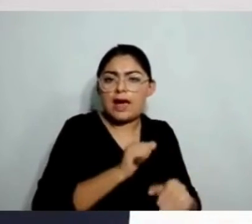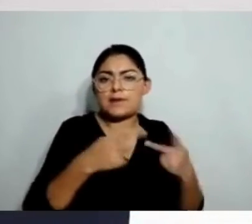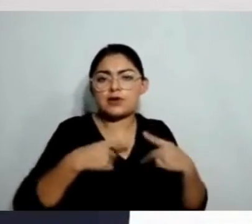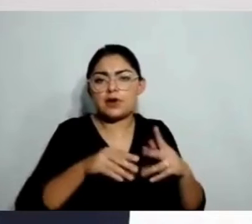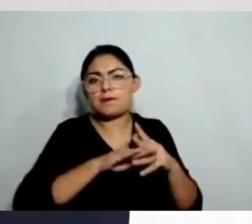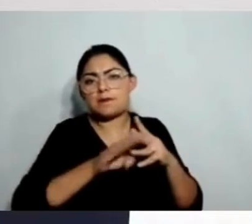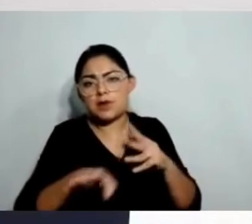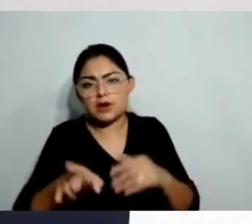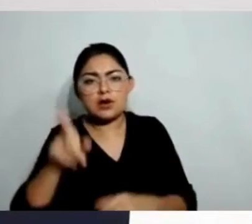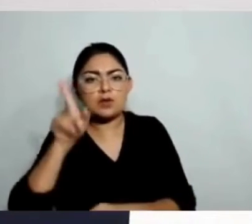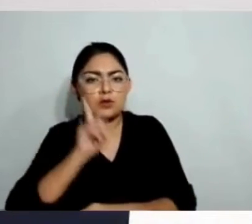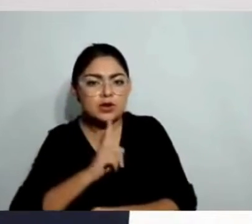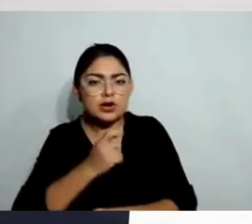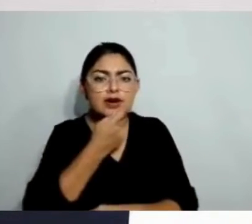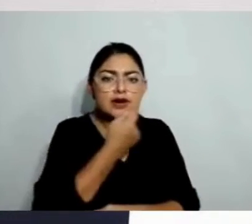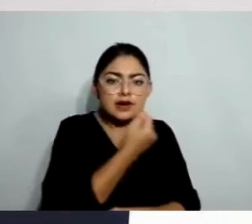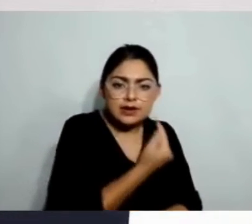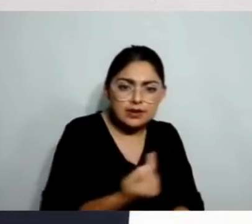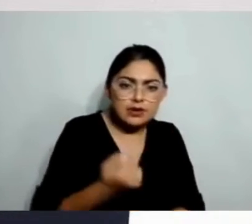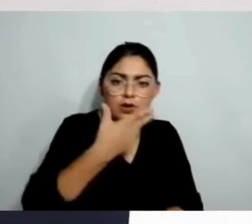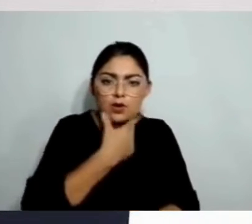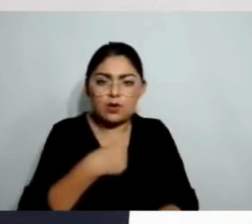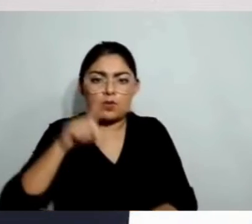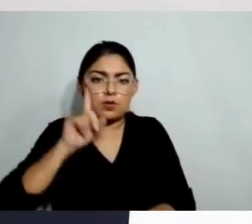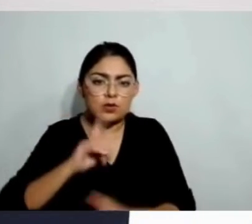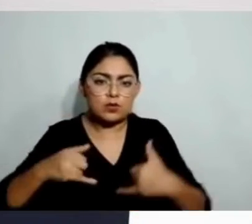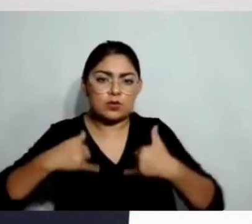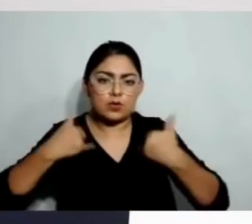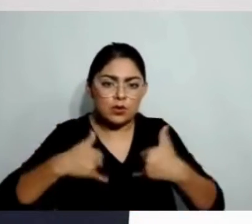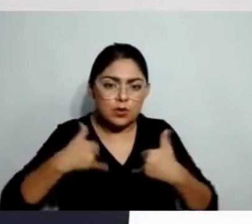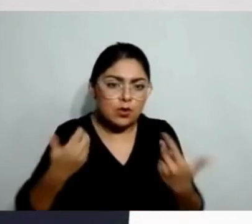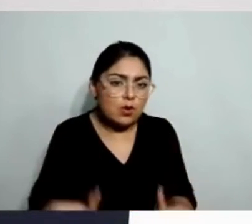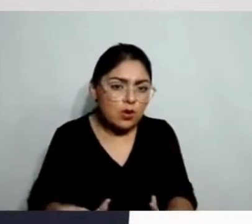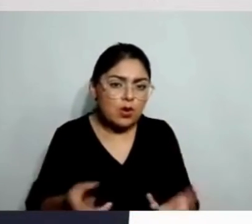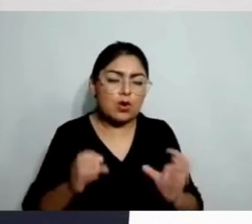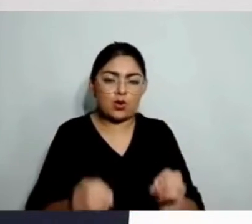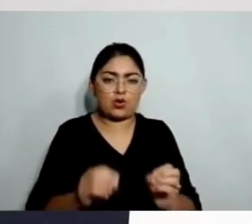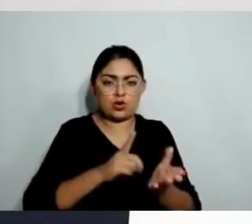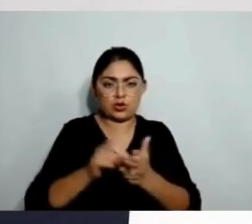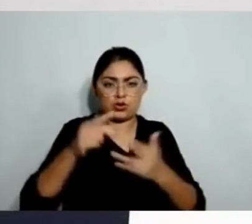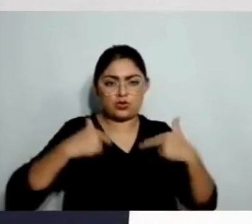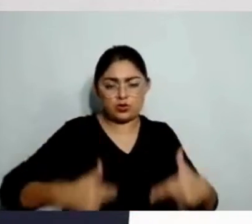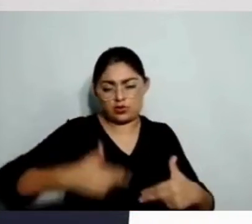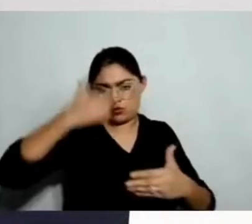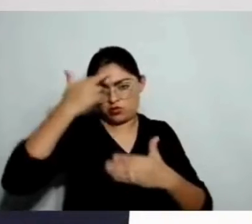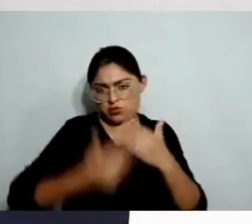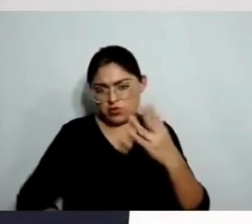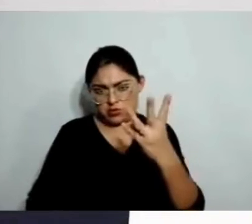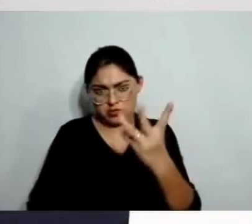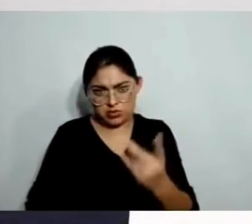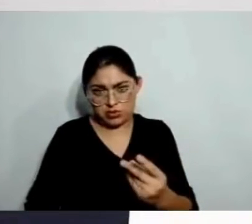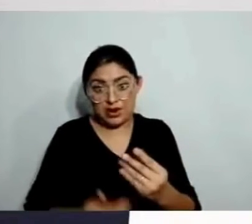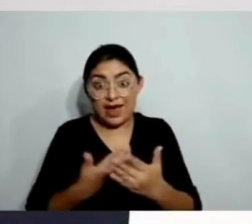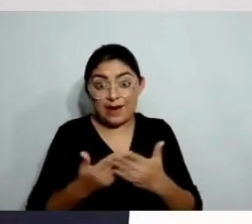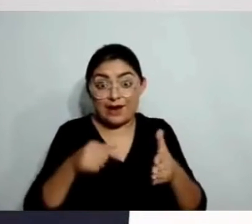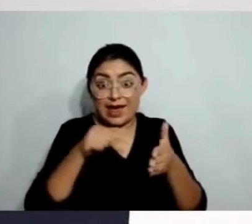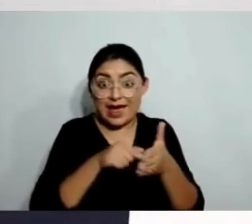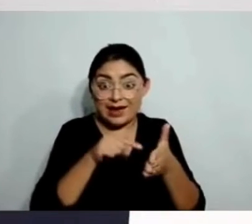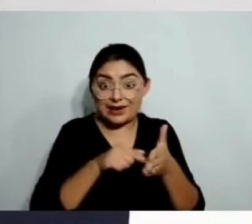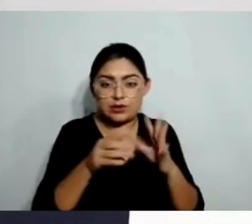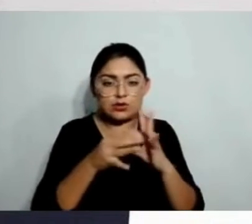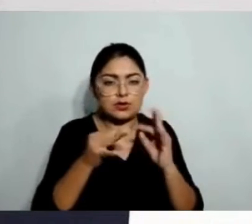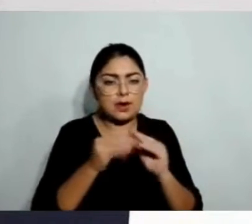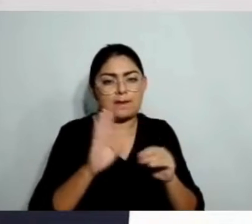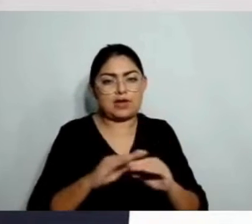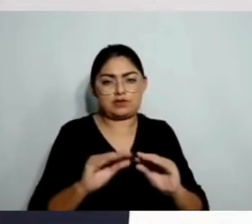niño o adolescente eh los las diferentes violaciones a derechos humanos pero acá está de una forma muy práctica de eso que implica Qué se ha dicho y que se